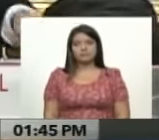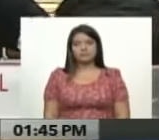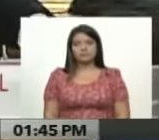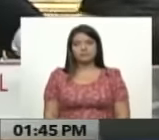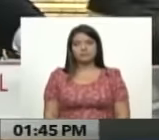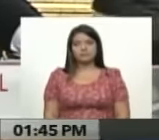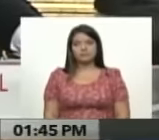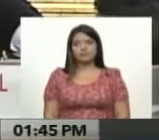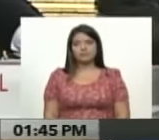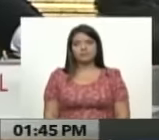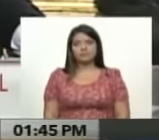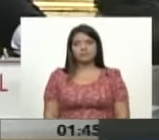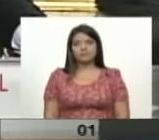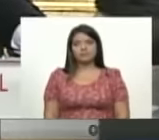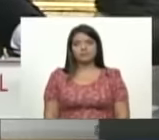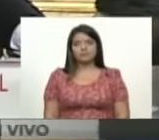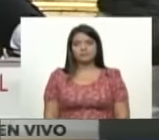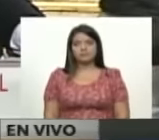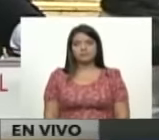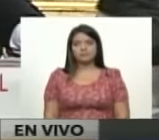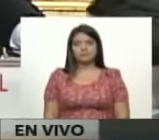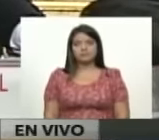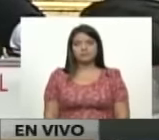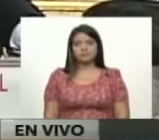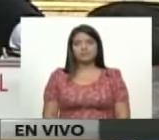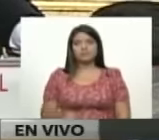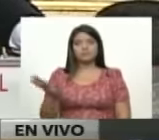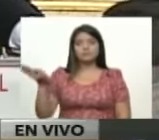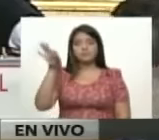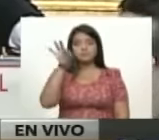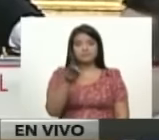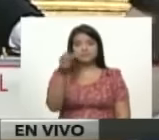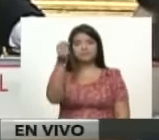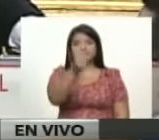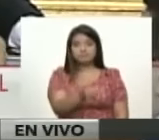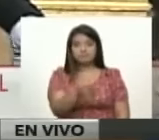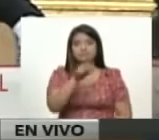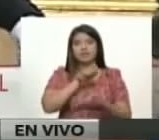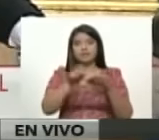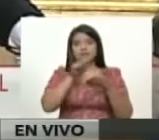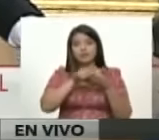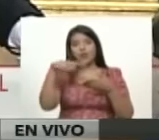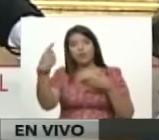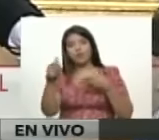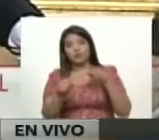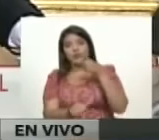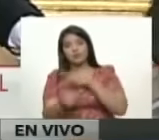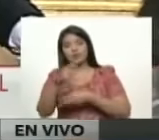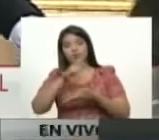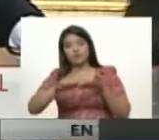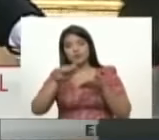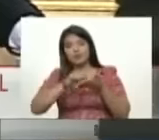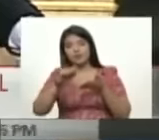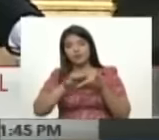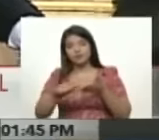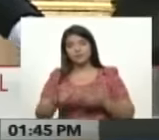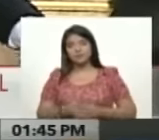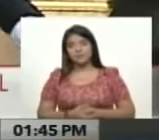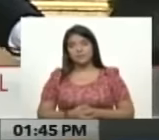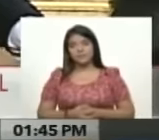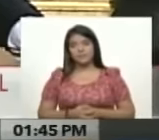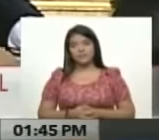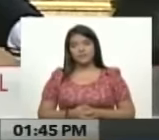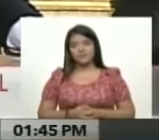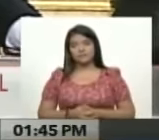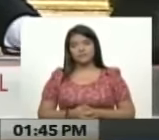En consideración la designación del subsecretario, en consideración el nombre